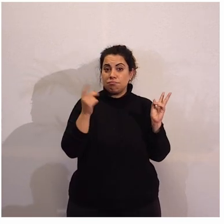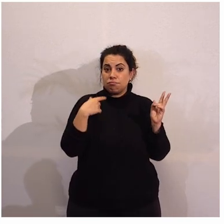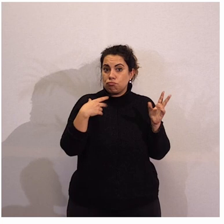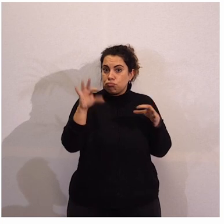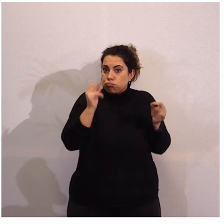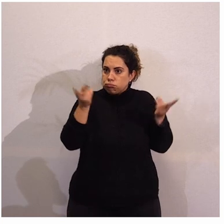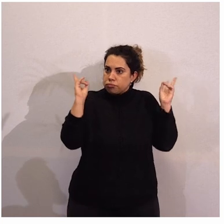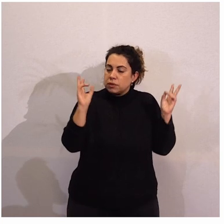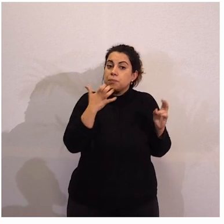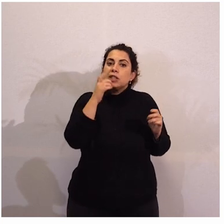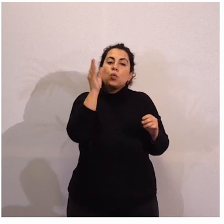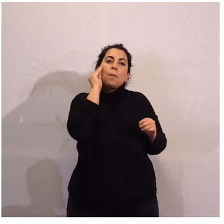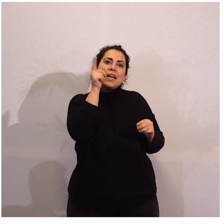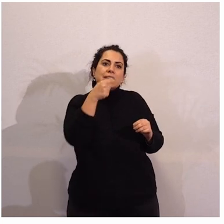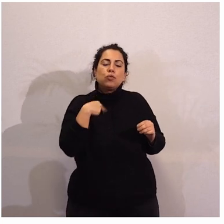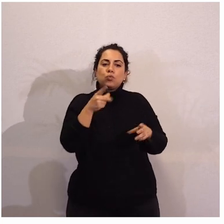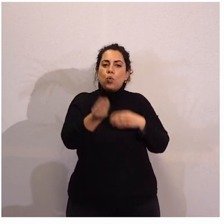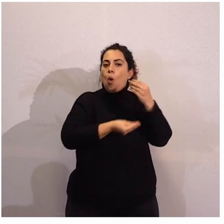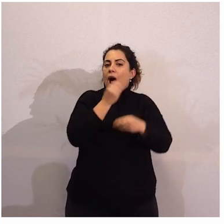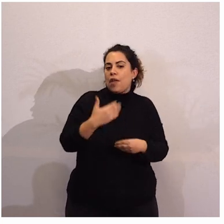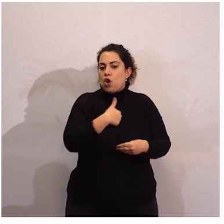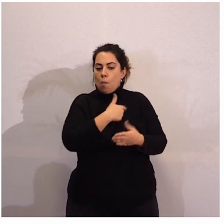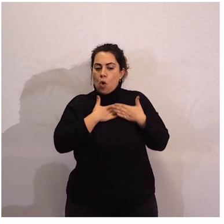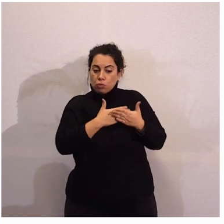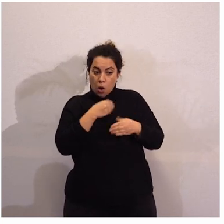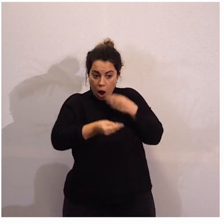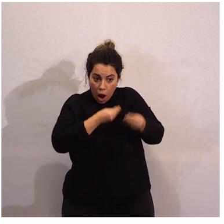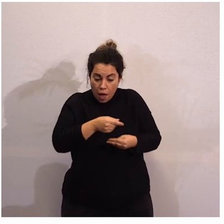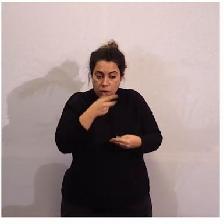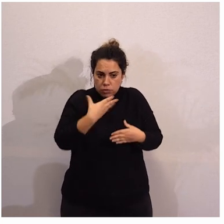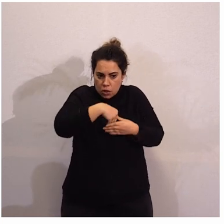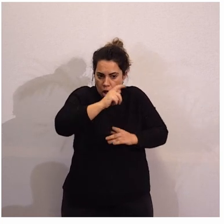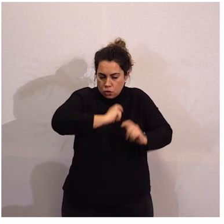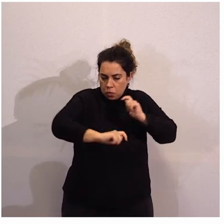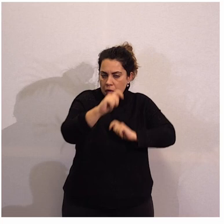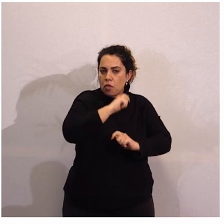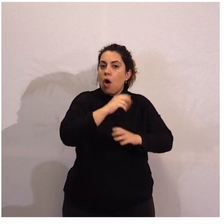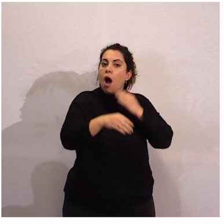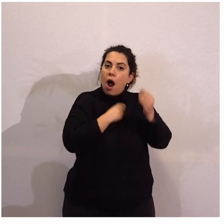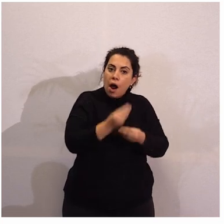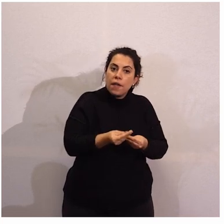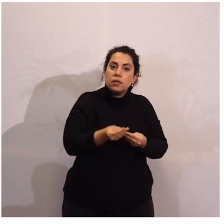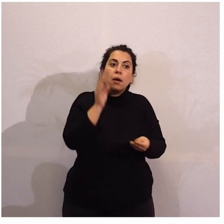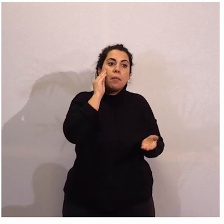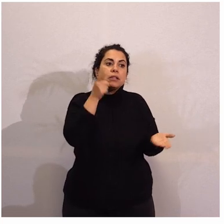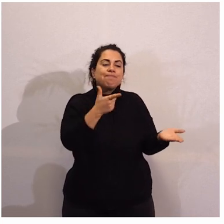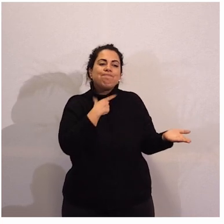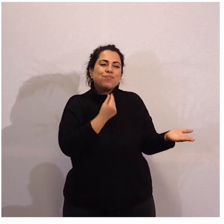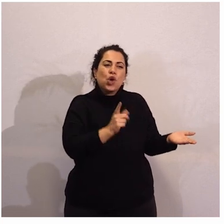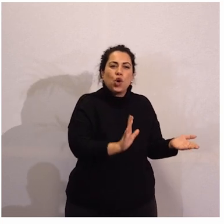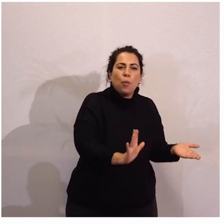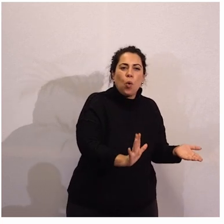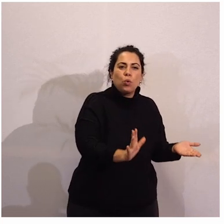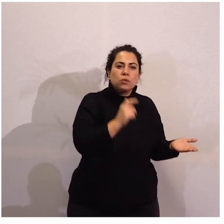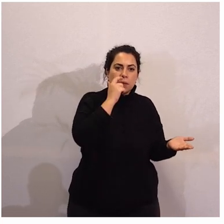que eso que estás haciendo como voluntario en esa asociación, pues ya no te gusta, o pero